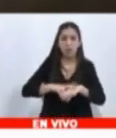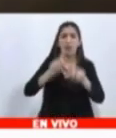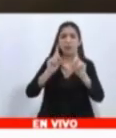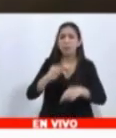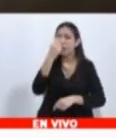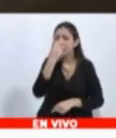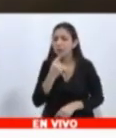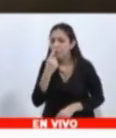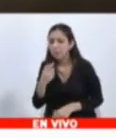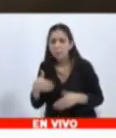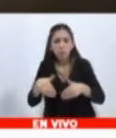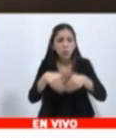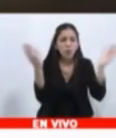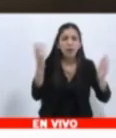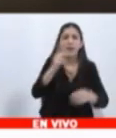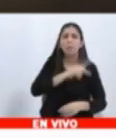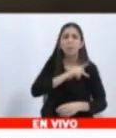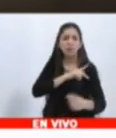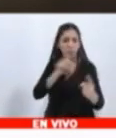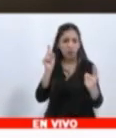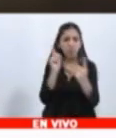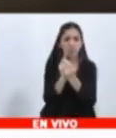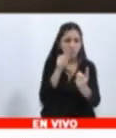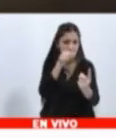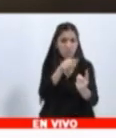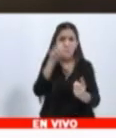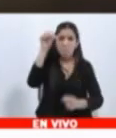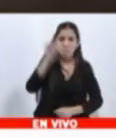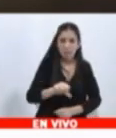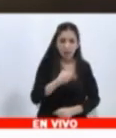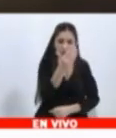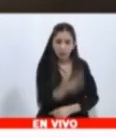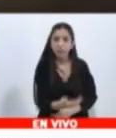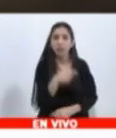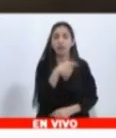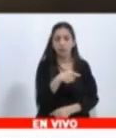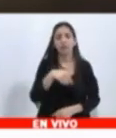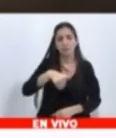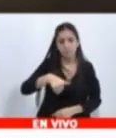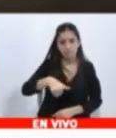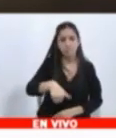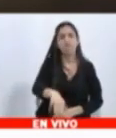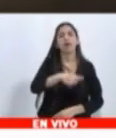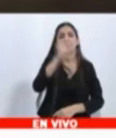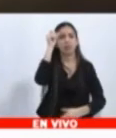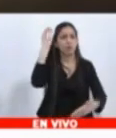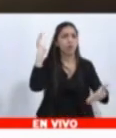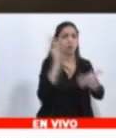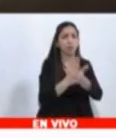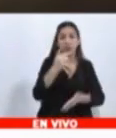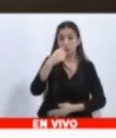República, y sea quien sea que tenga que rendir cuentas por sus